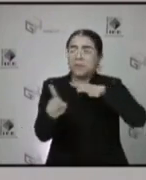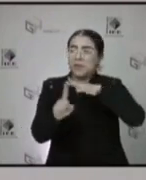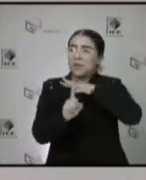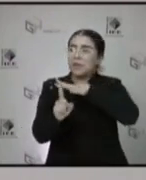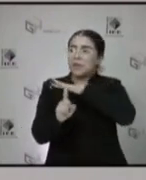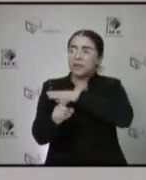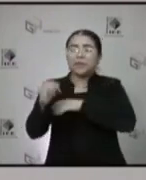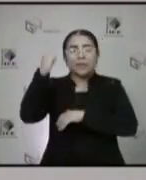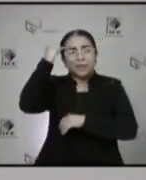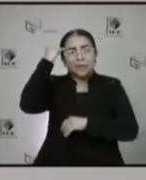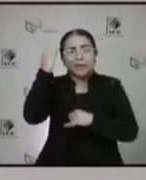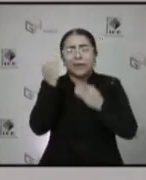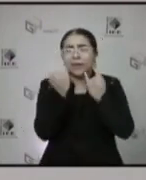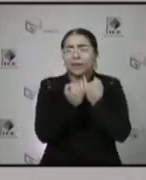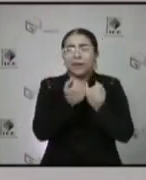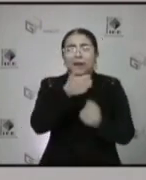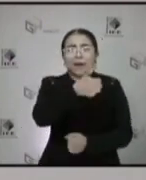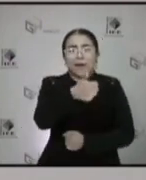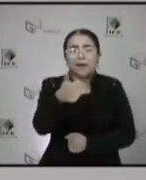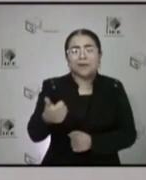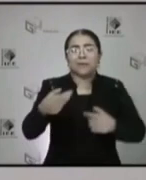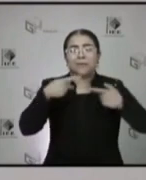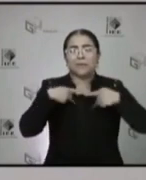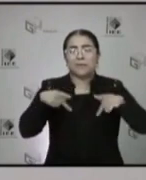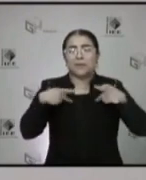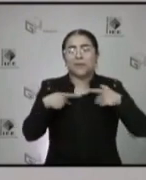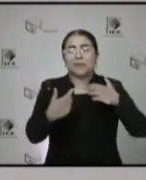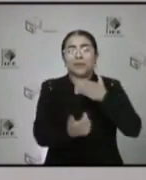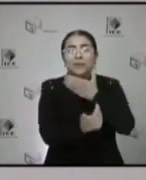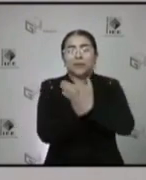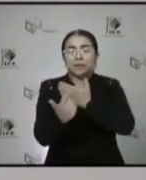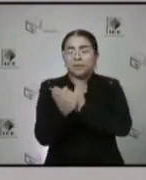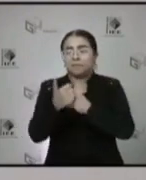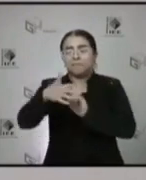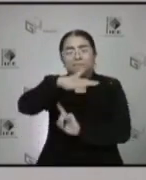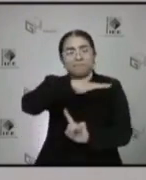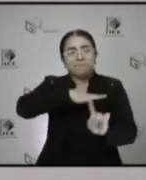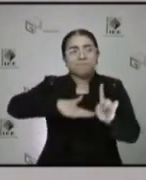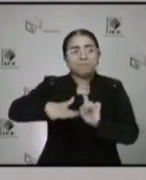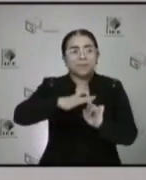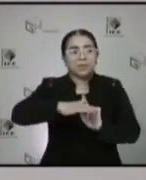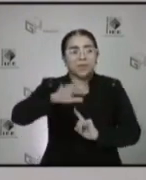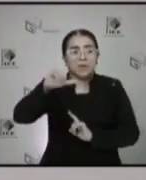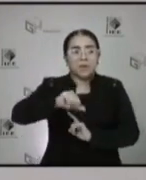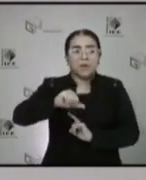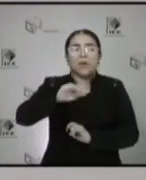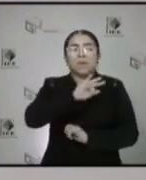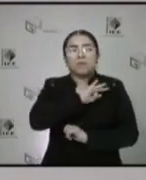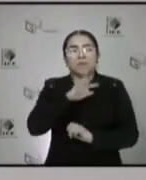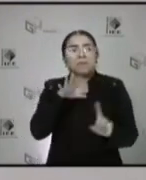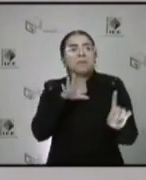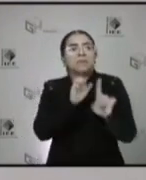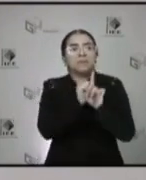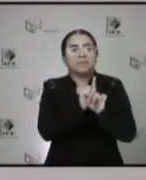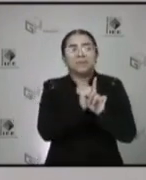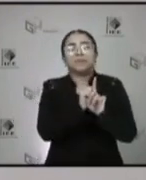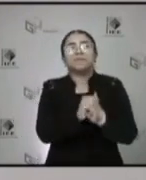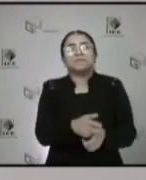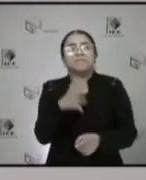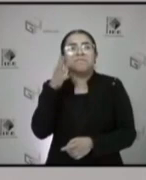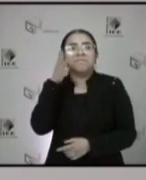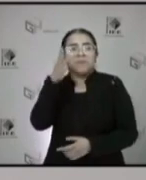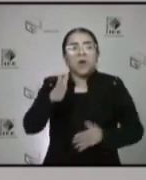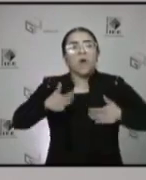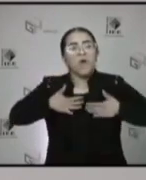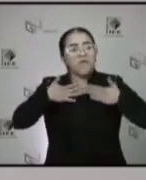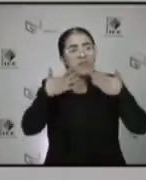nuestros indígenas, a cada una de las personas que integra nuestra sociedad. Es la oportunidad. Abracemos la esperanza. Tengan